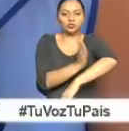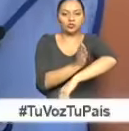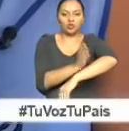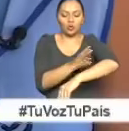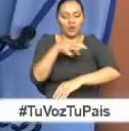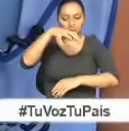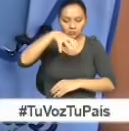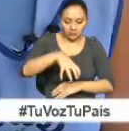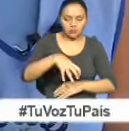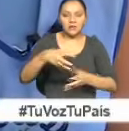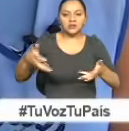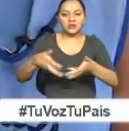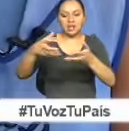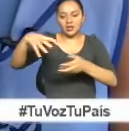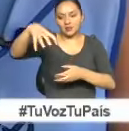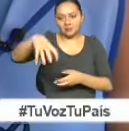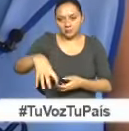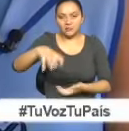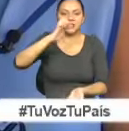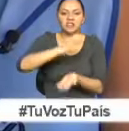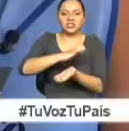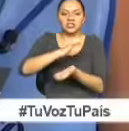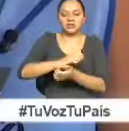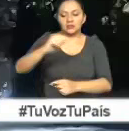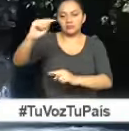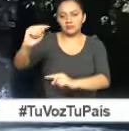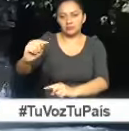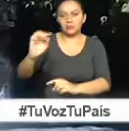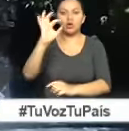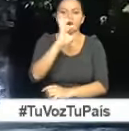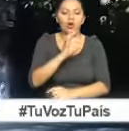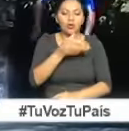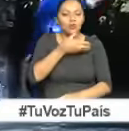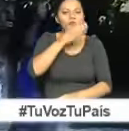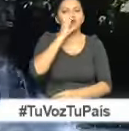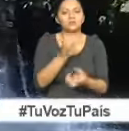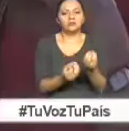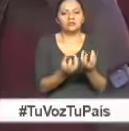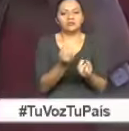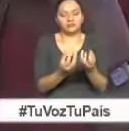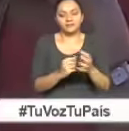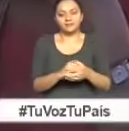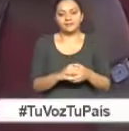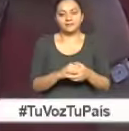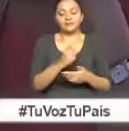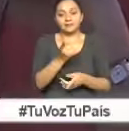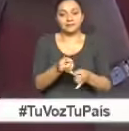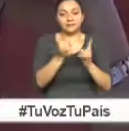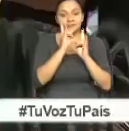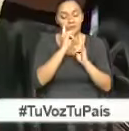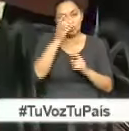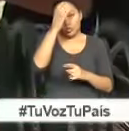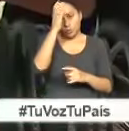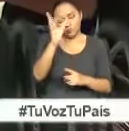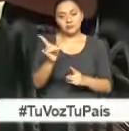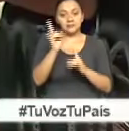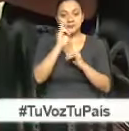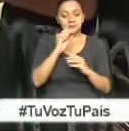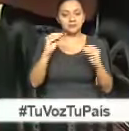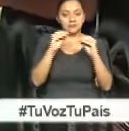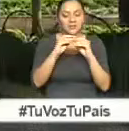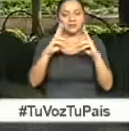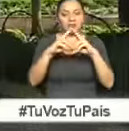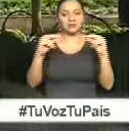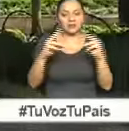para refrescar con un vaso de chicha de chonta o sea guayusa. Los atractivos naturales y gastronómicos de Tena, conjugados con